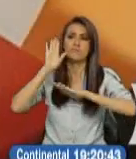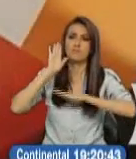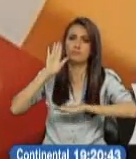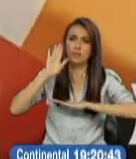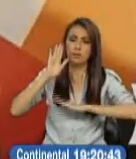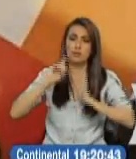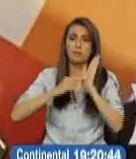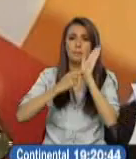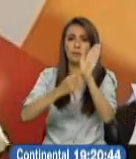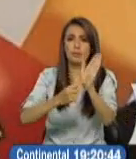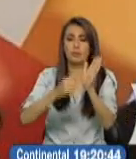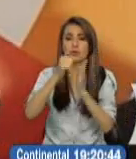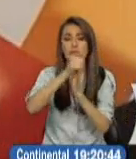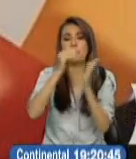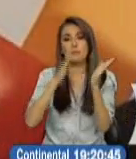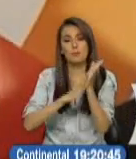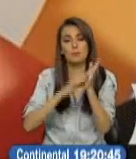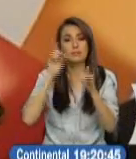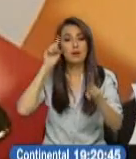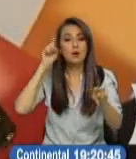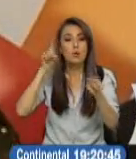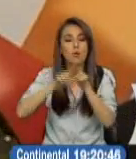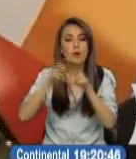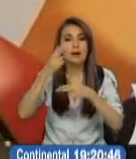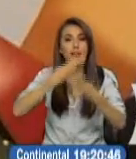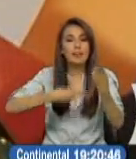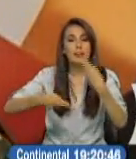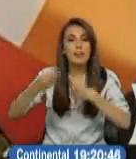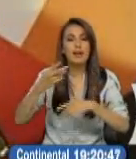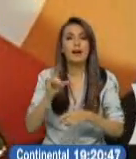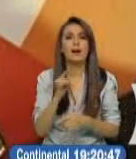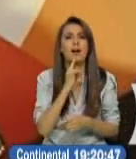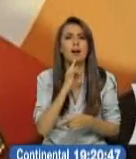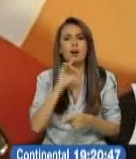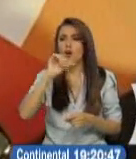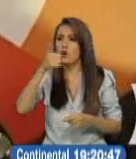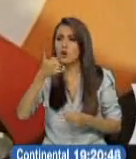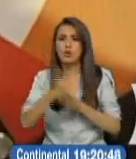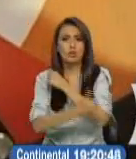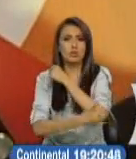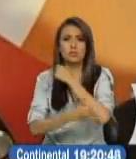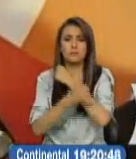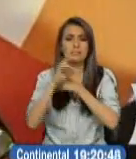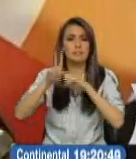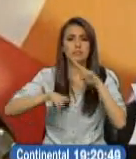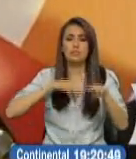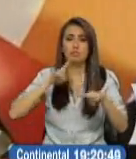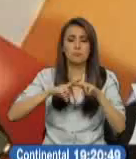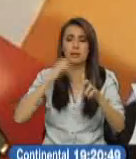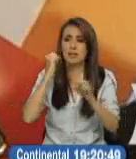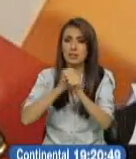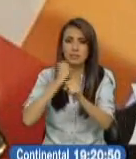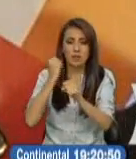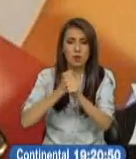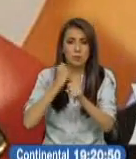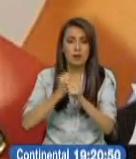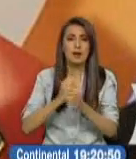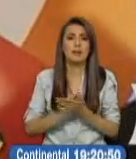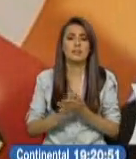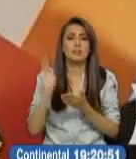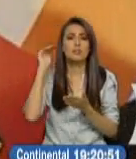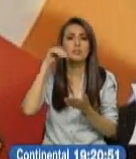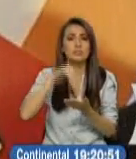presentar una propuesta de un acuerdo comercial con los Estados Unidos, así como con otros países. Estamos trabajando con otros países